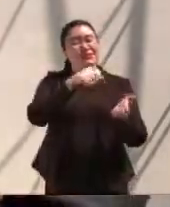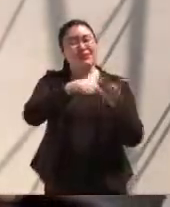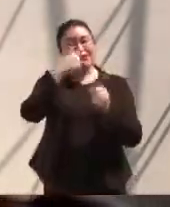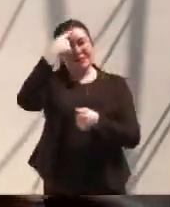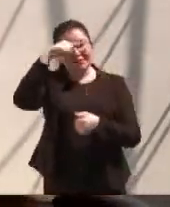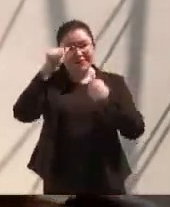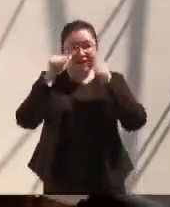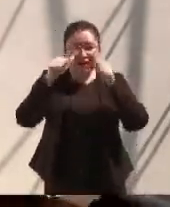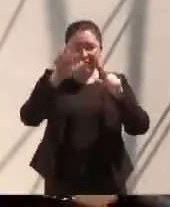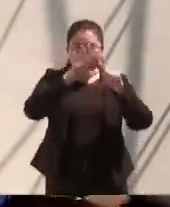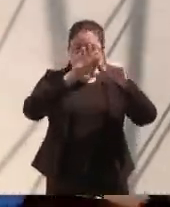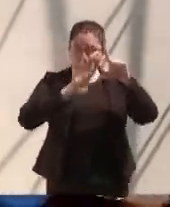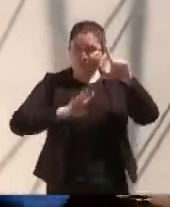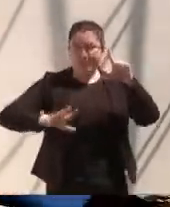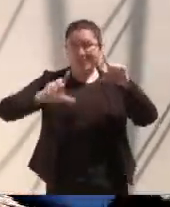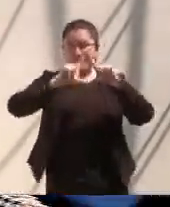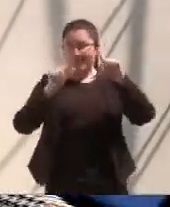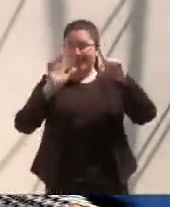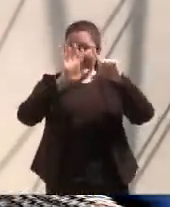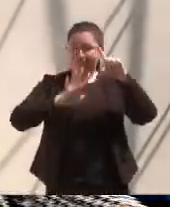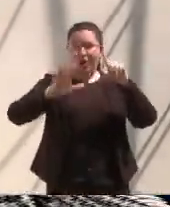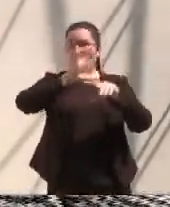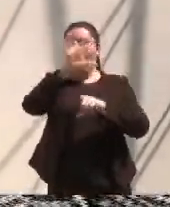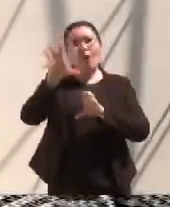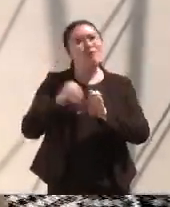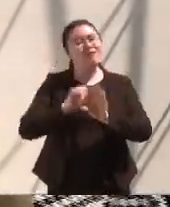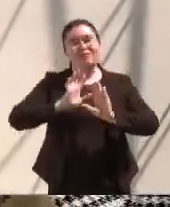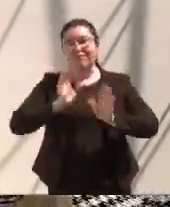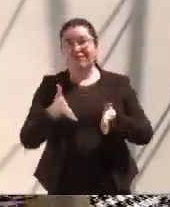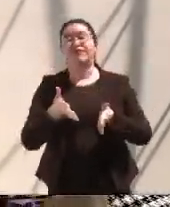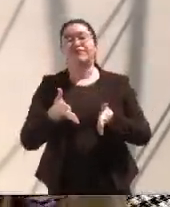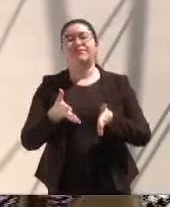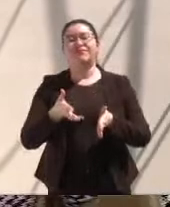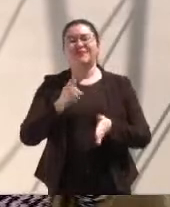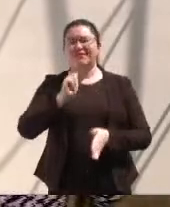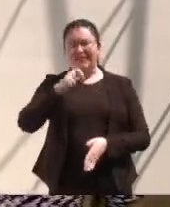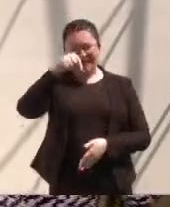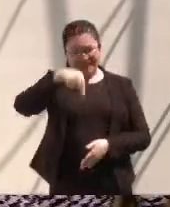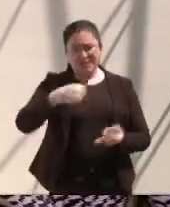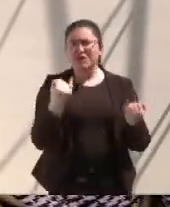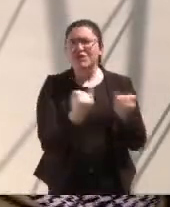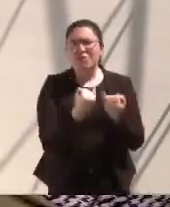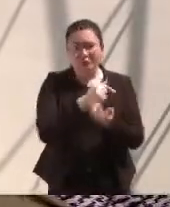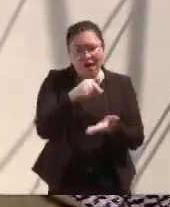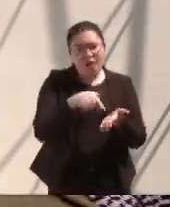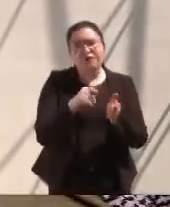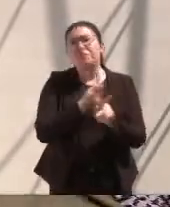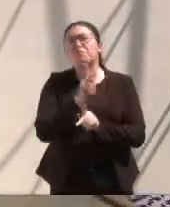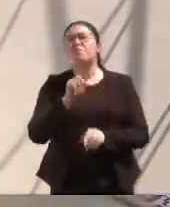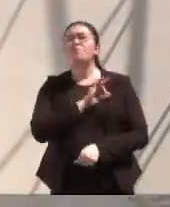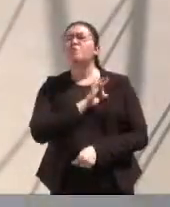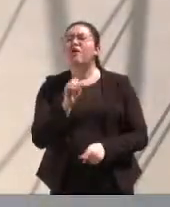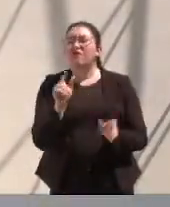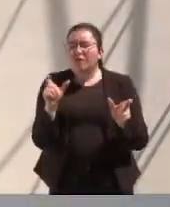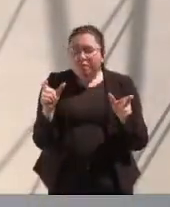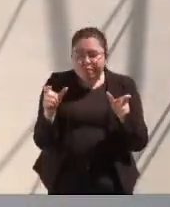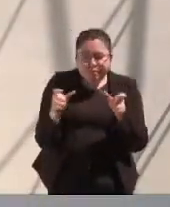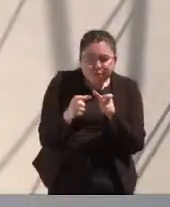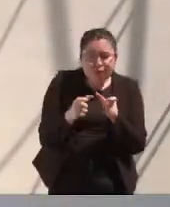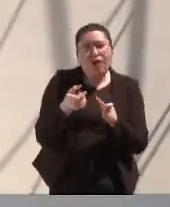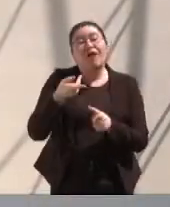en todo el territorio nacional, es decir, espacios como estos, un poco más pequeños, pero igual de